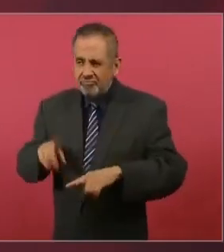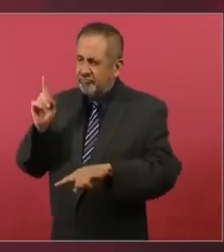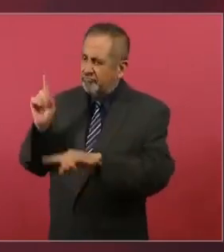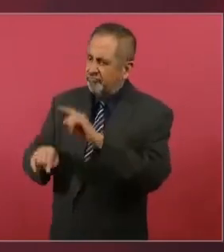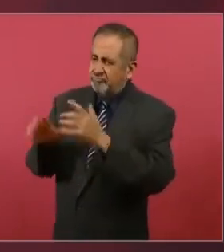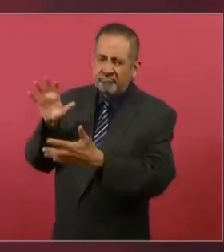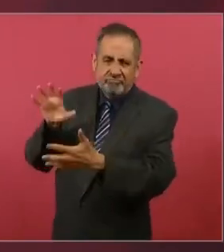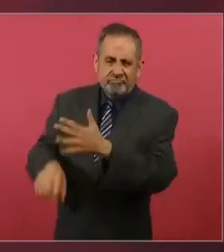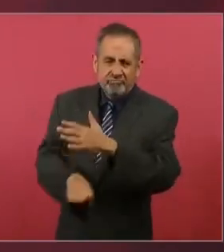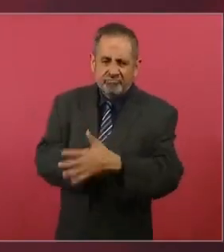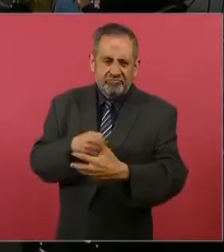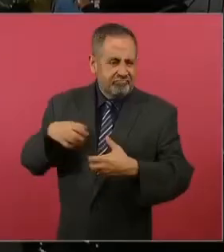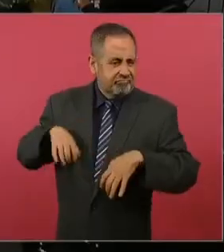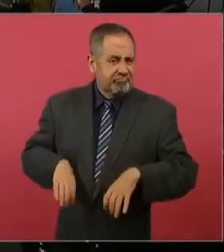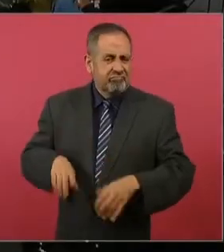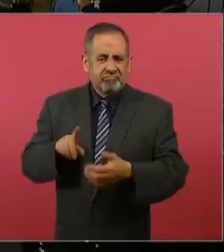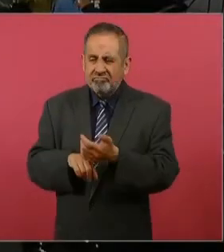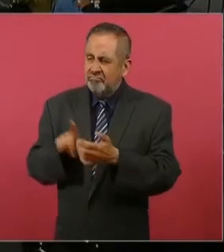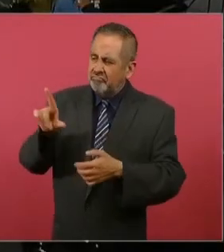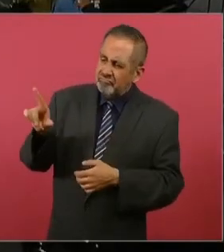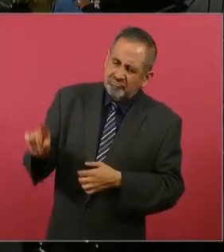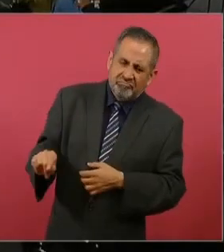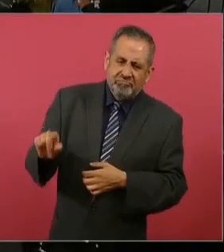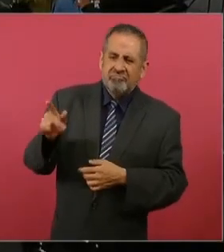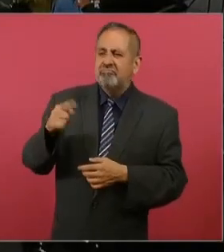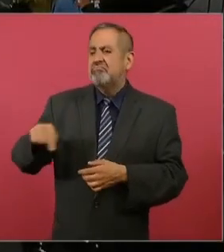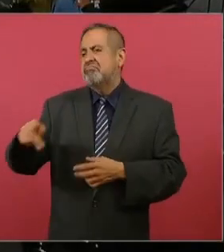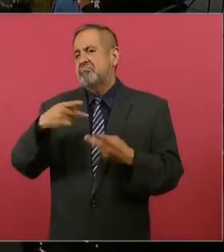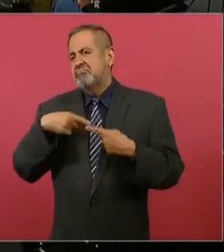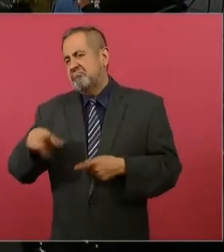seguir ignorando, humillando al pueblo,